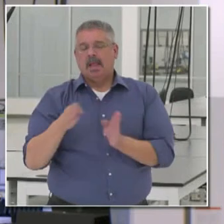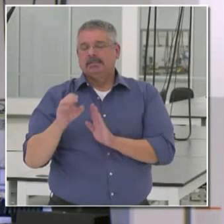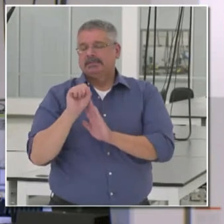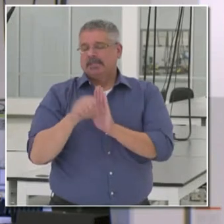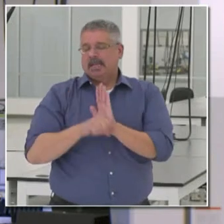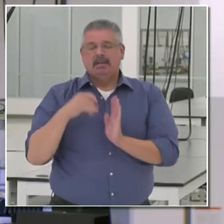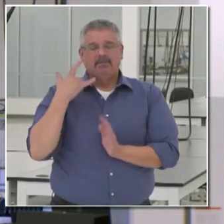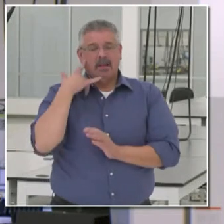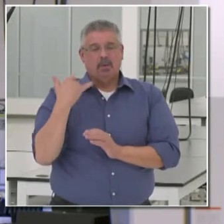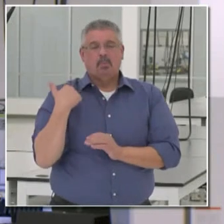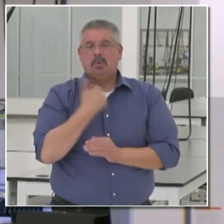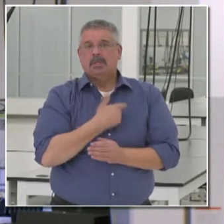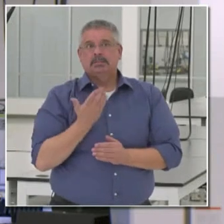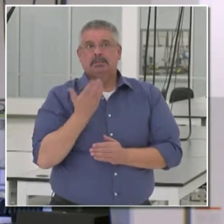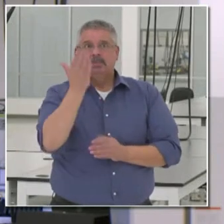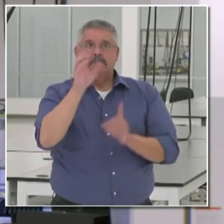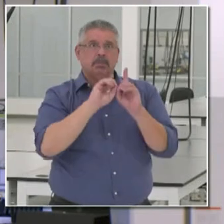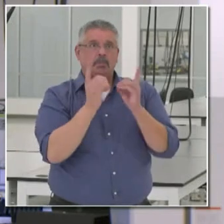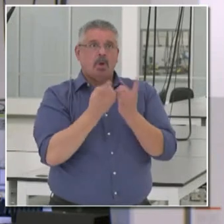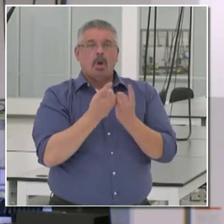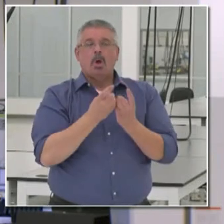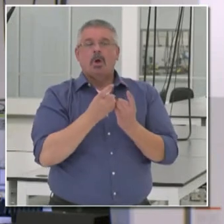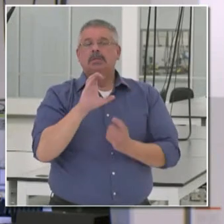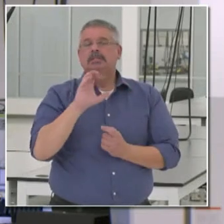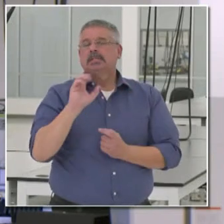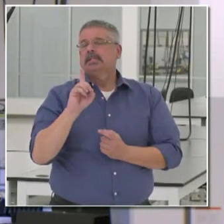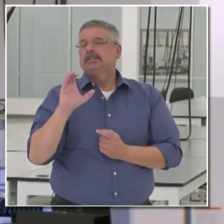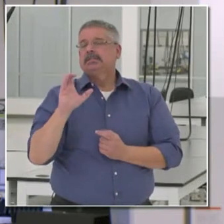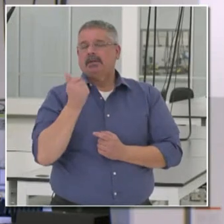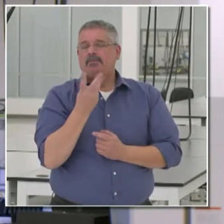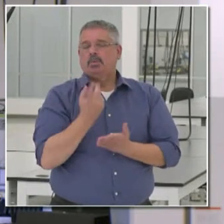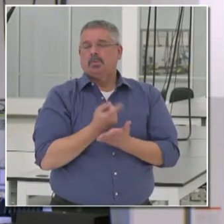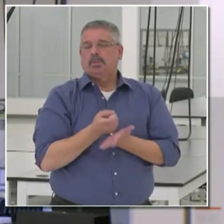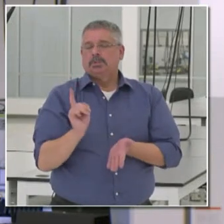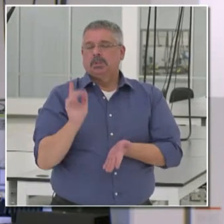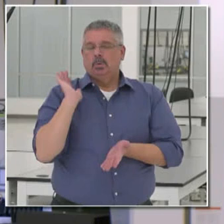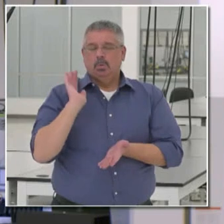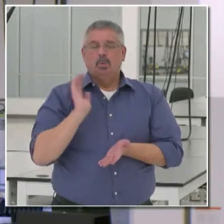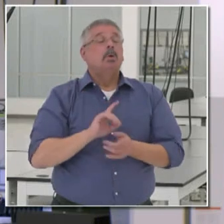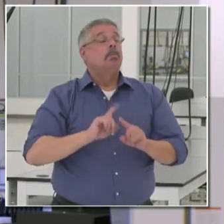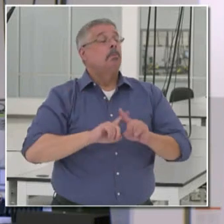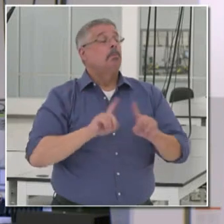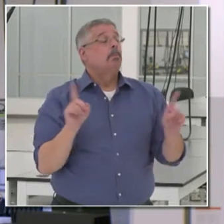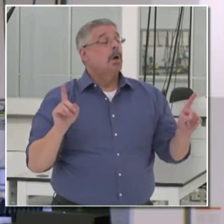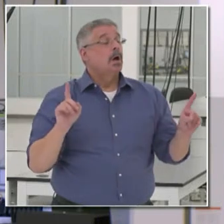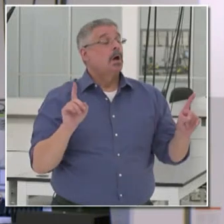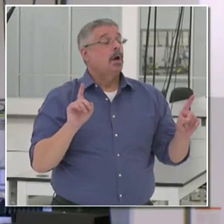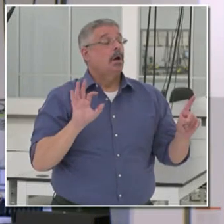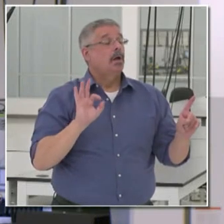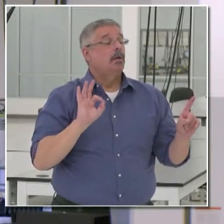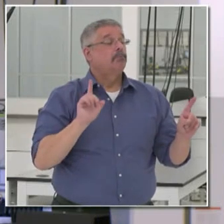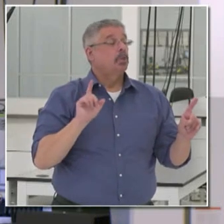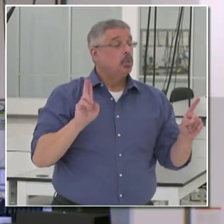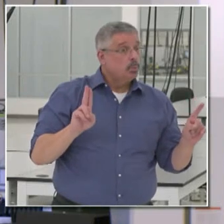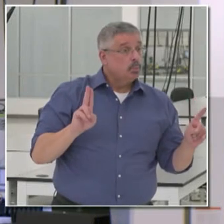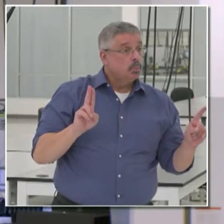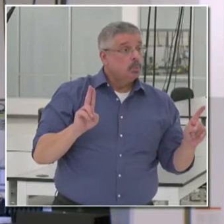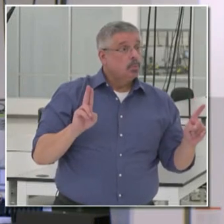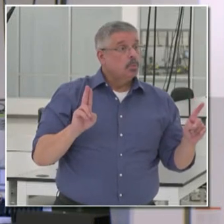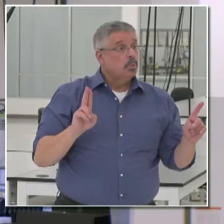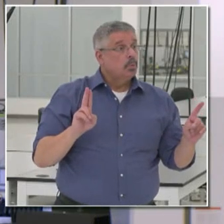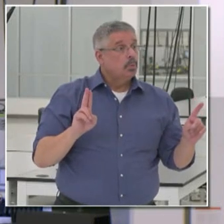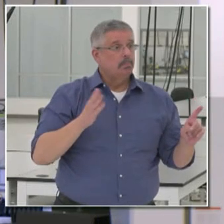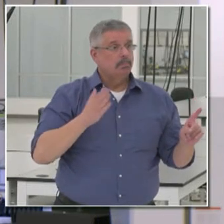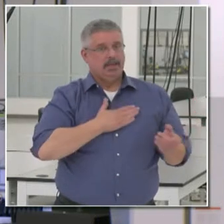vacuna miento aquí en el estado de california hemos sometido eso a la sede se hace unas cuantas semanas pero en cuanto al resfriado